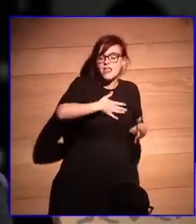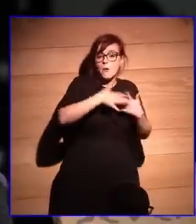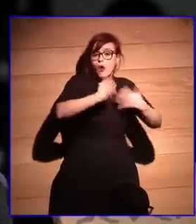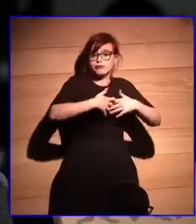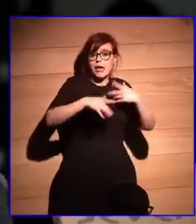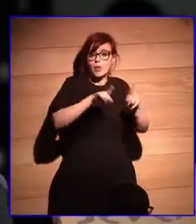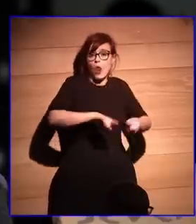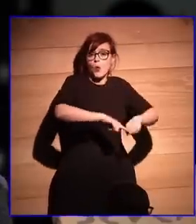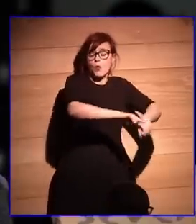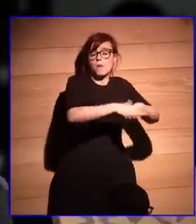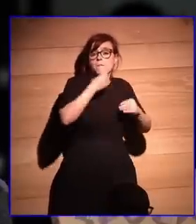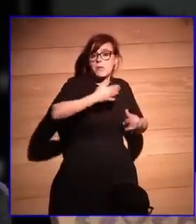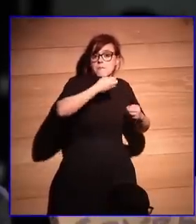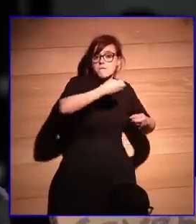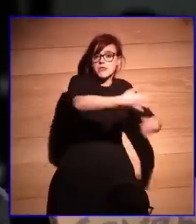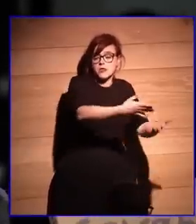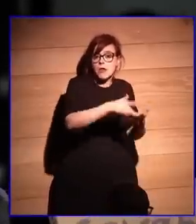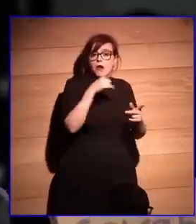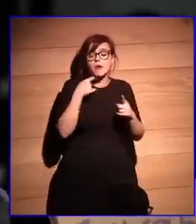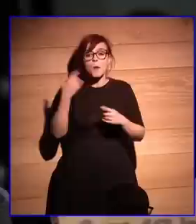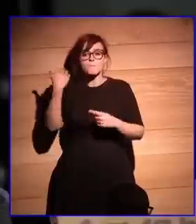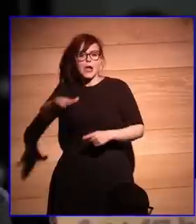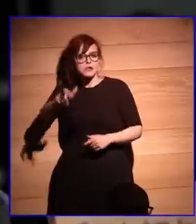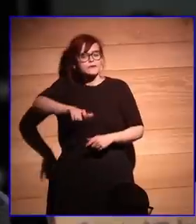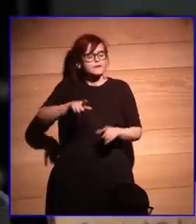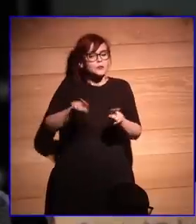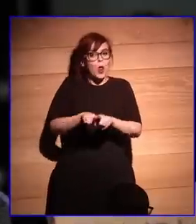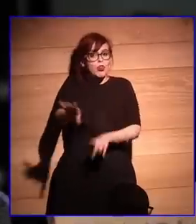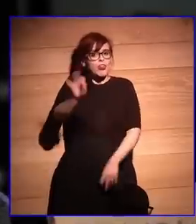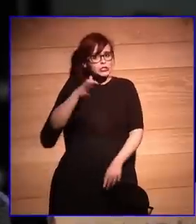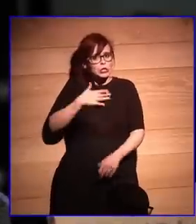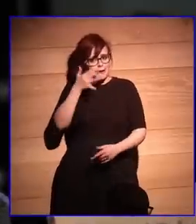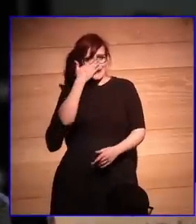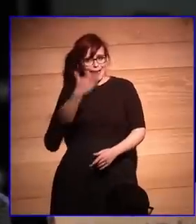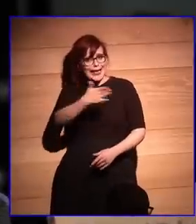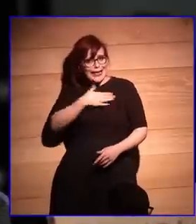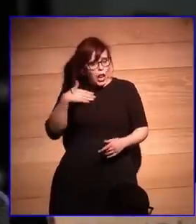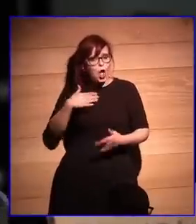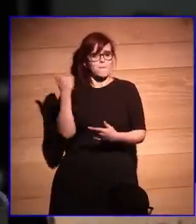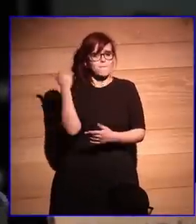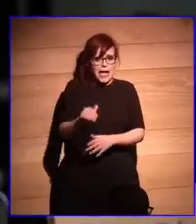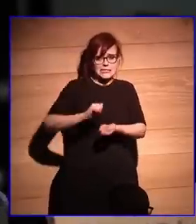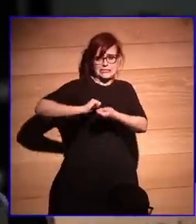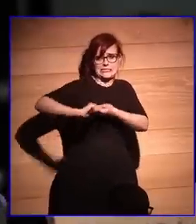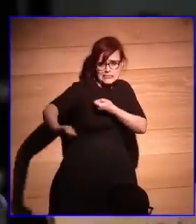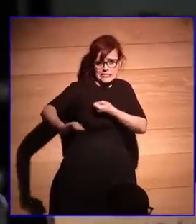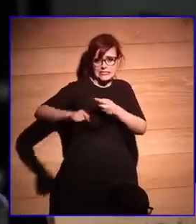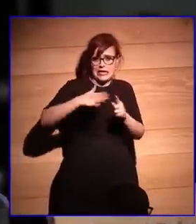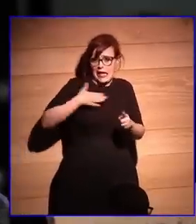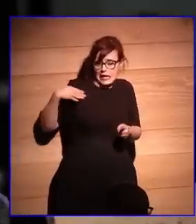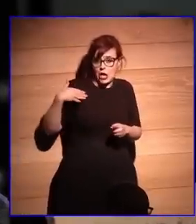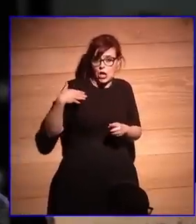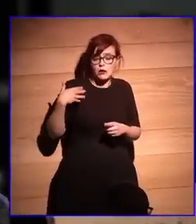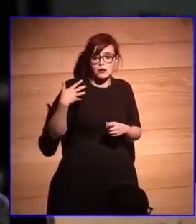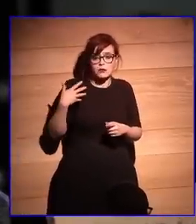porque no puede evitar hacerlo, y alguien que haga el mal, sin embargo, como decisión real, voluntaria, desafiando